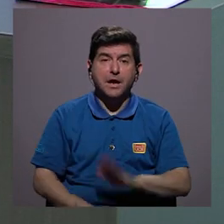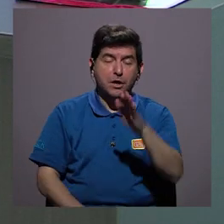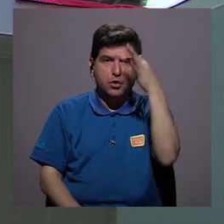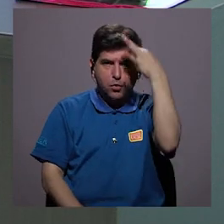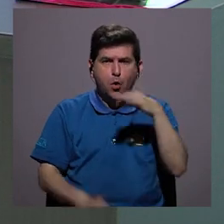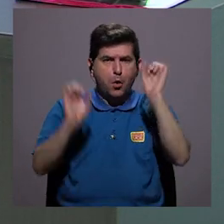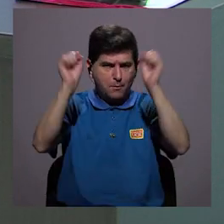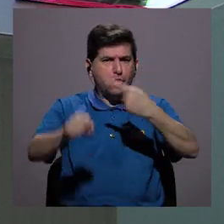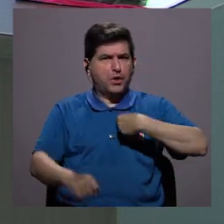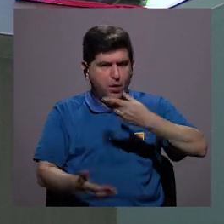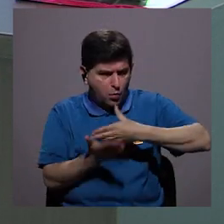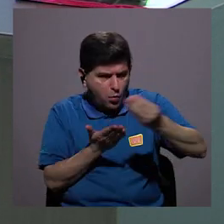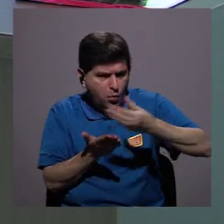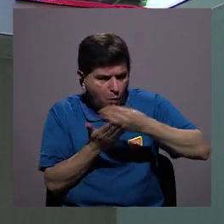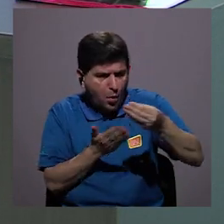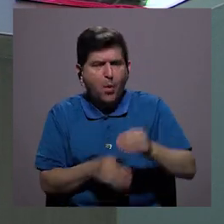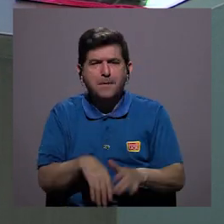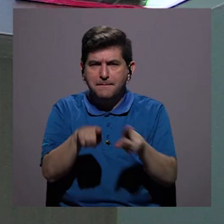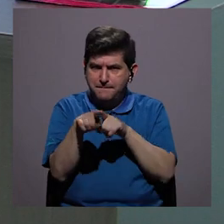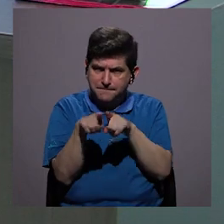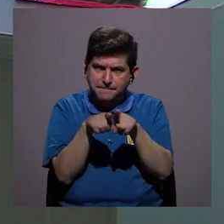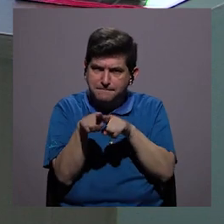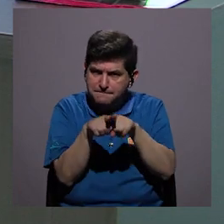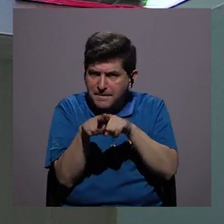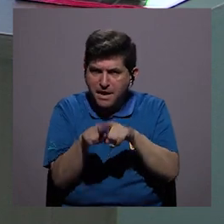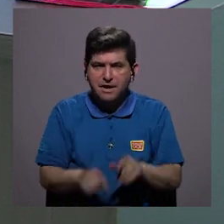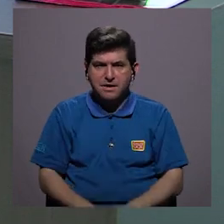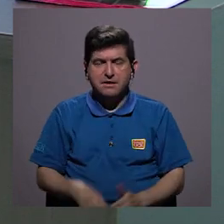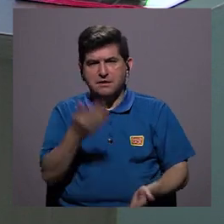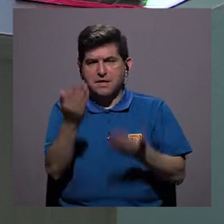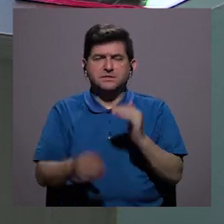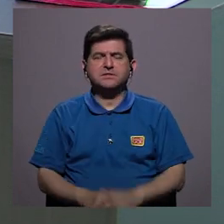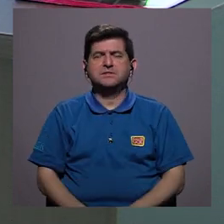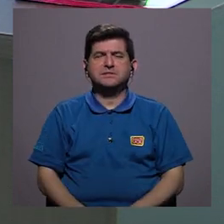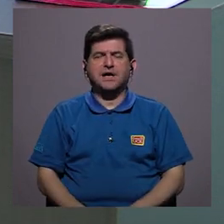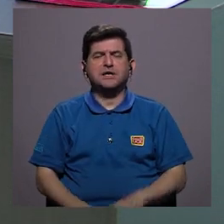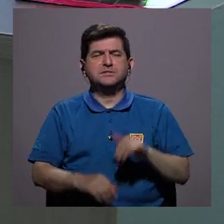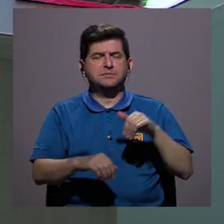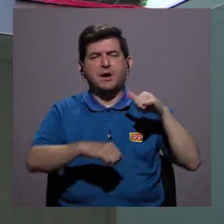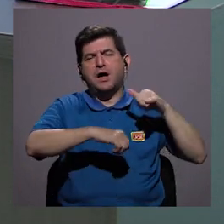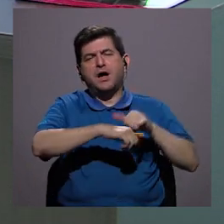su criterio, ¿sí podría uno comprarse unas medias para el viaje largo?